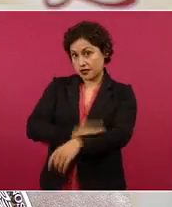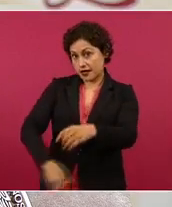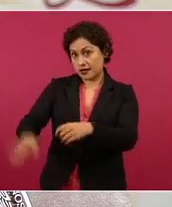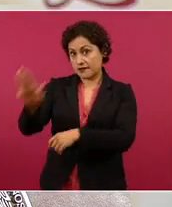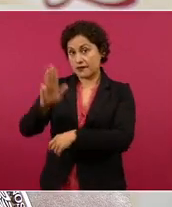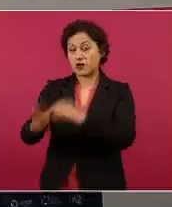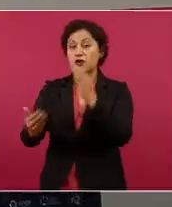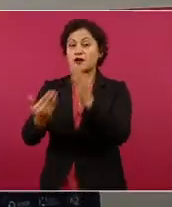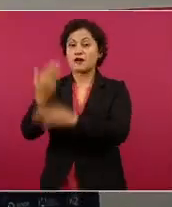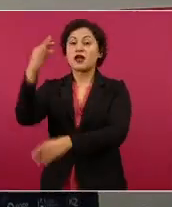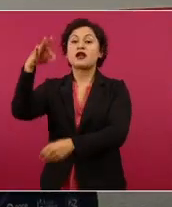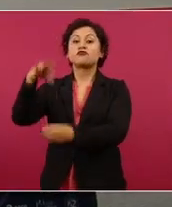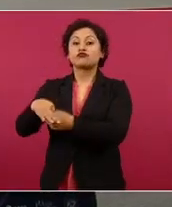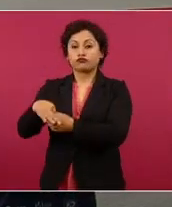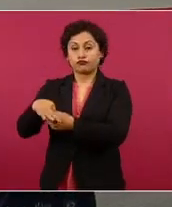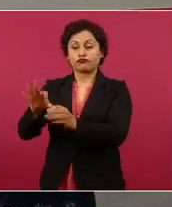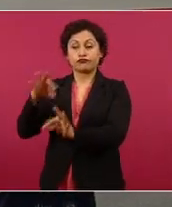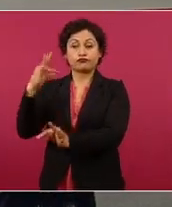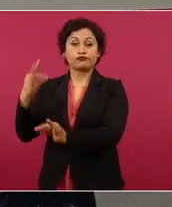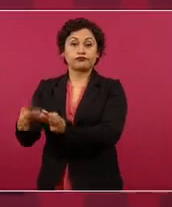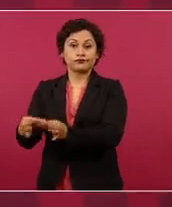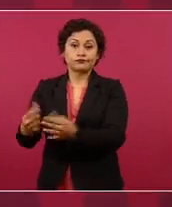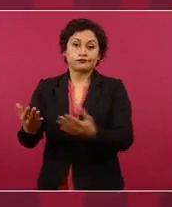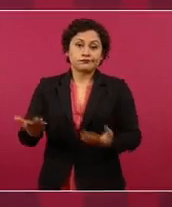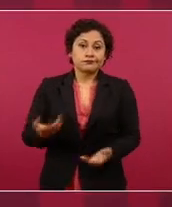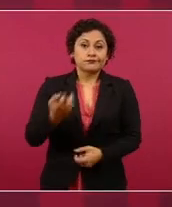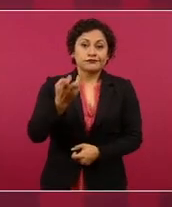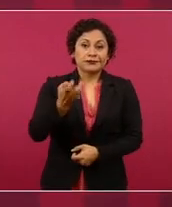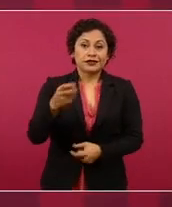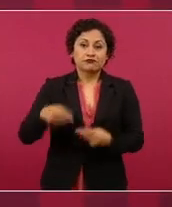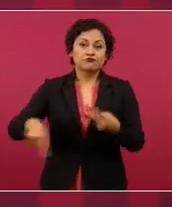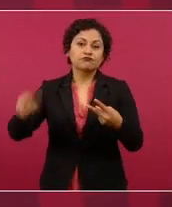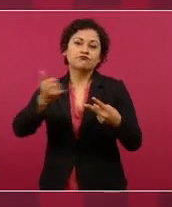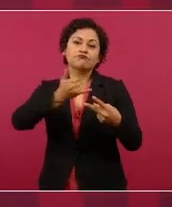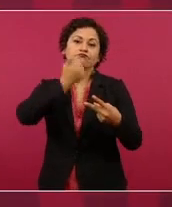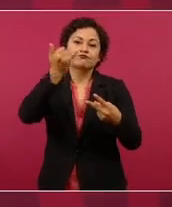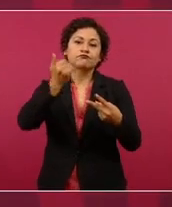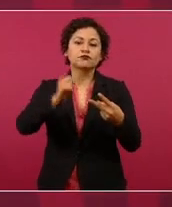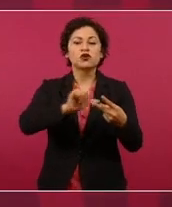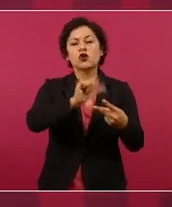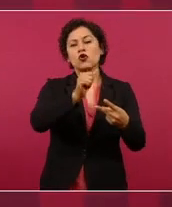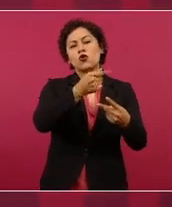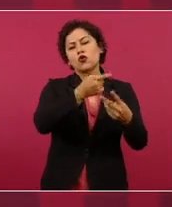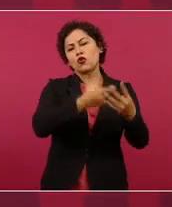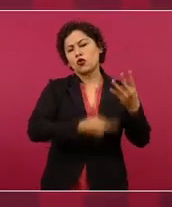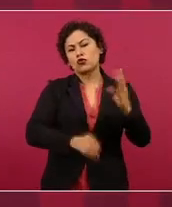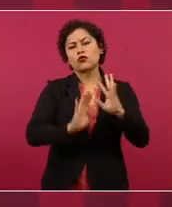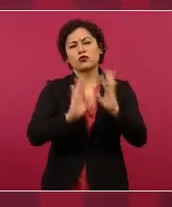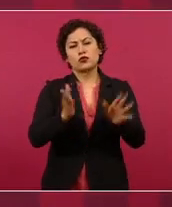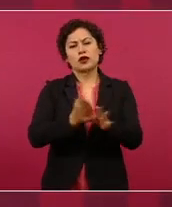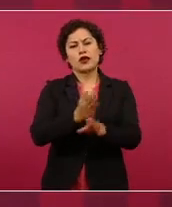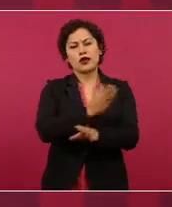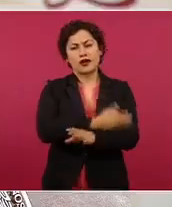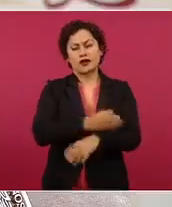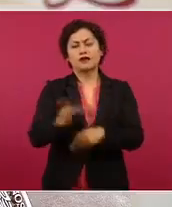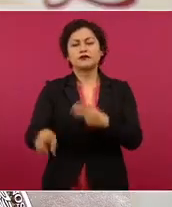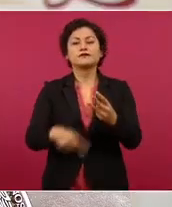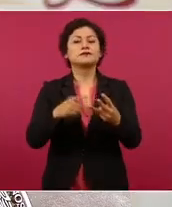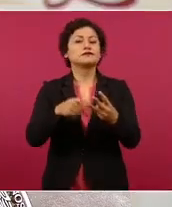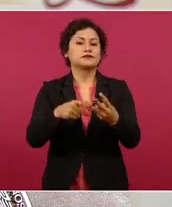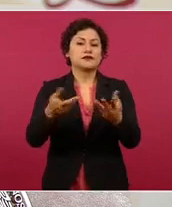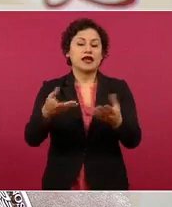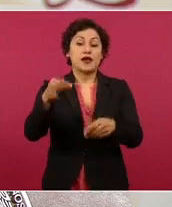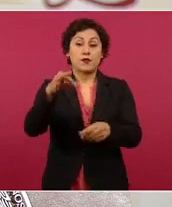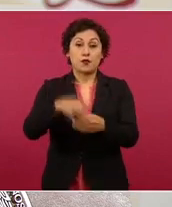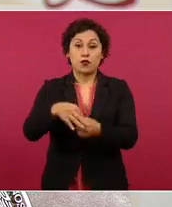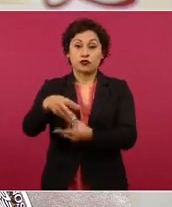mañana. Pues básicamente esas son las adecuaciones. Lo otro ya existía, el famoso trasvase de votos, ya